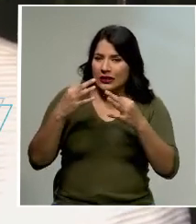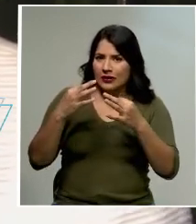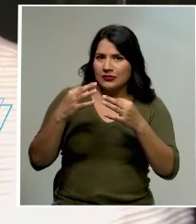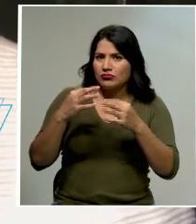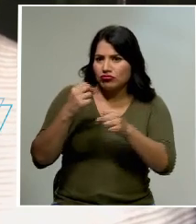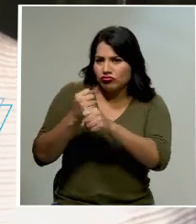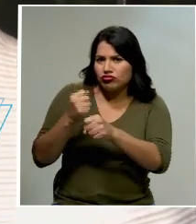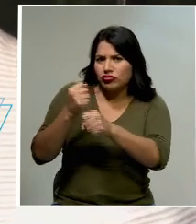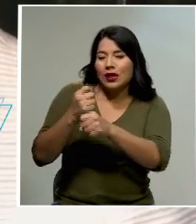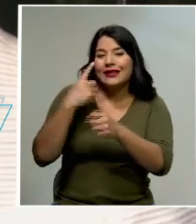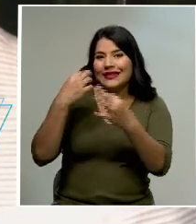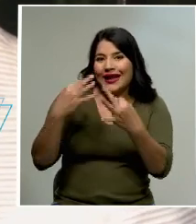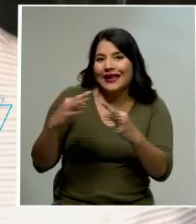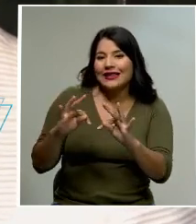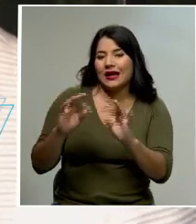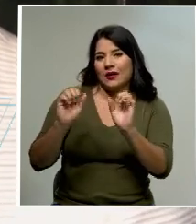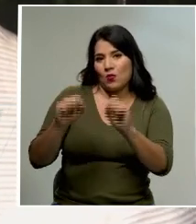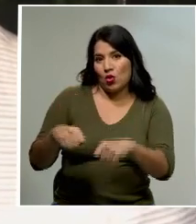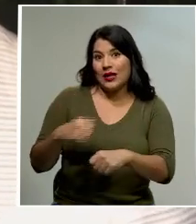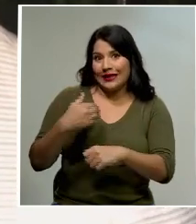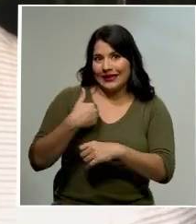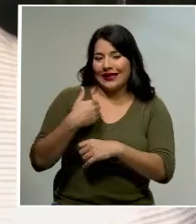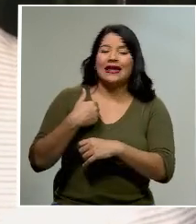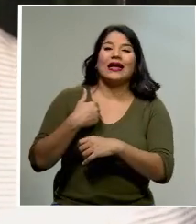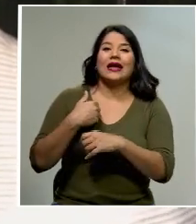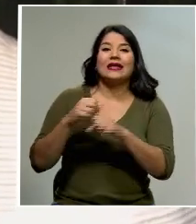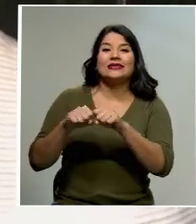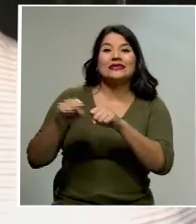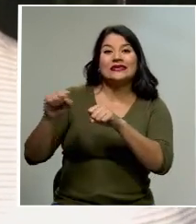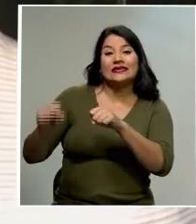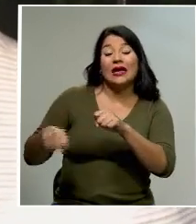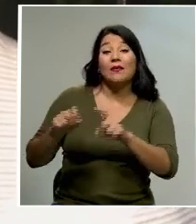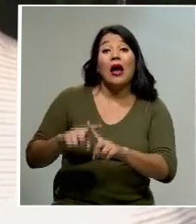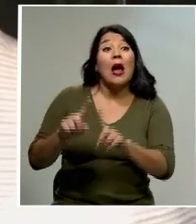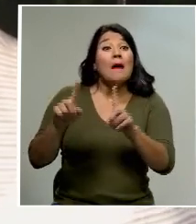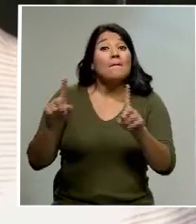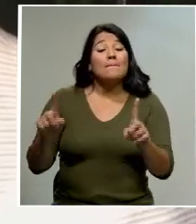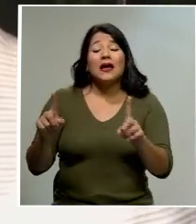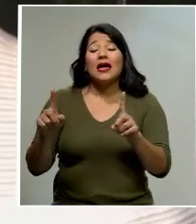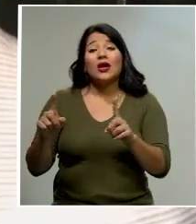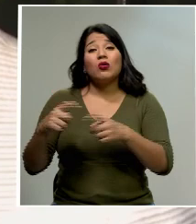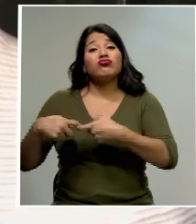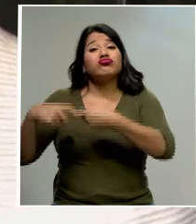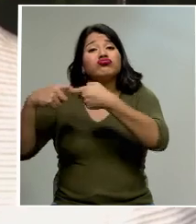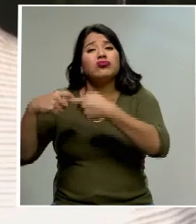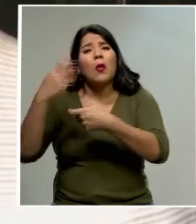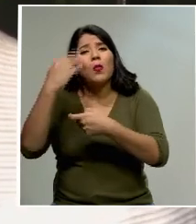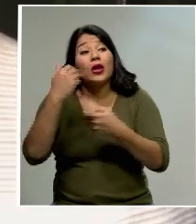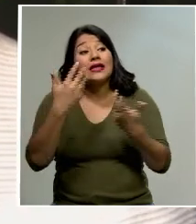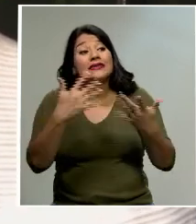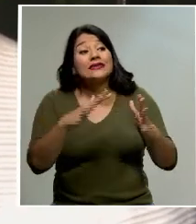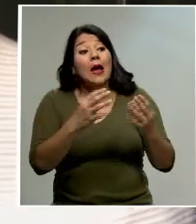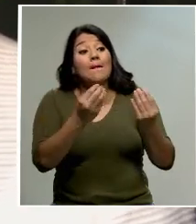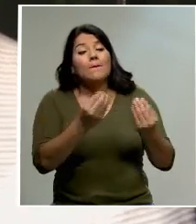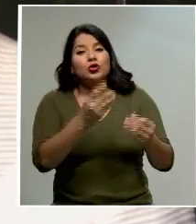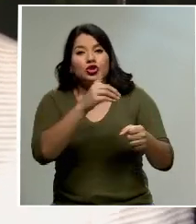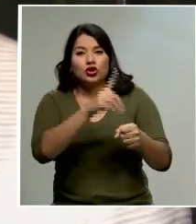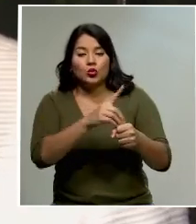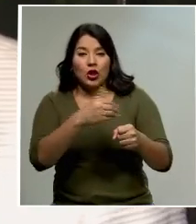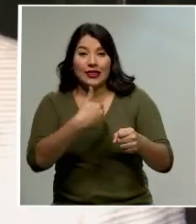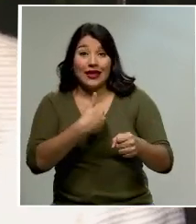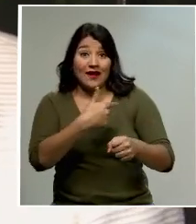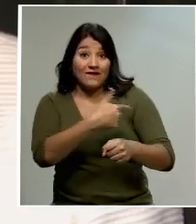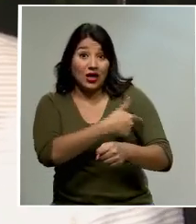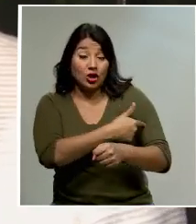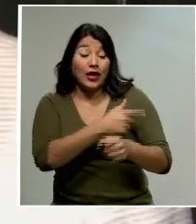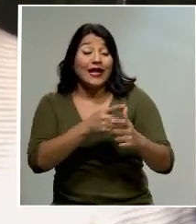puesto nuevamente en práctica en razón de que hay un volumen muy importante de diputados que ya cuentan con la vacunación y uno tendría a